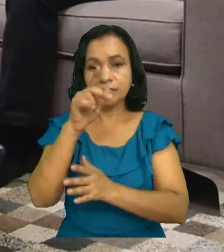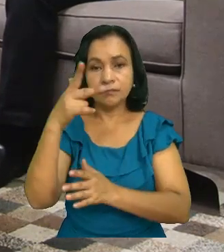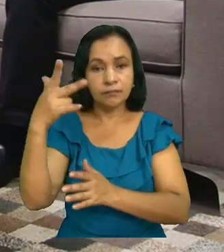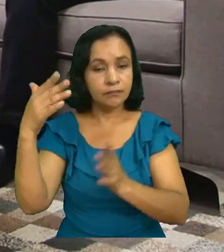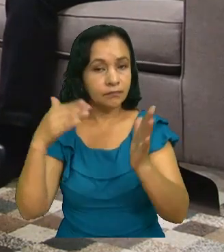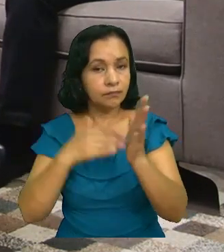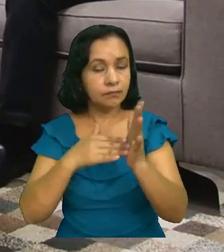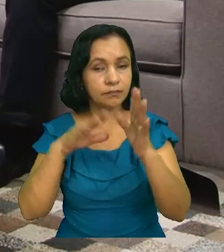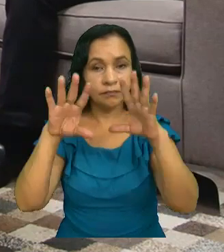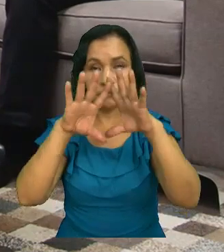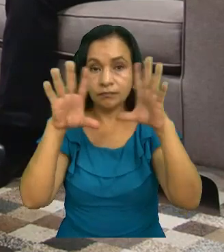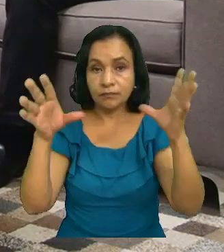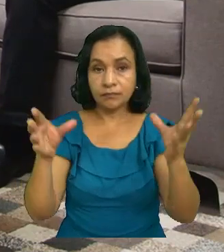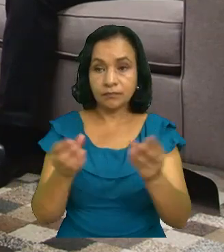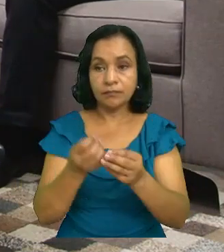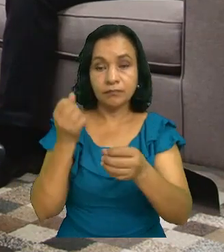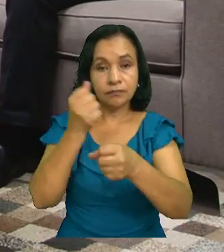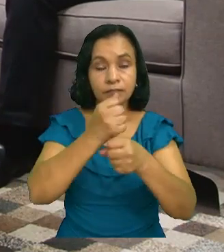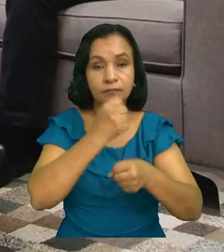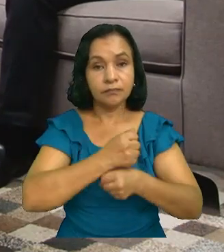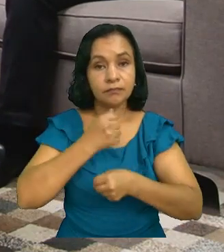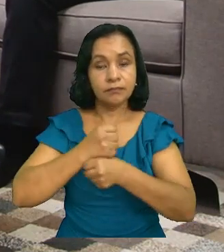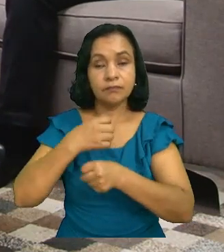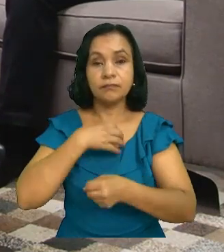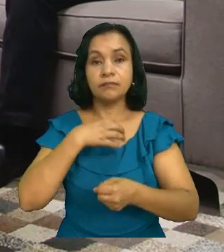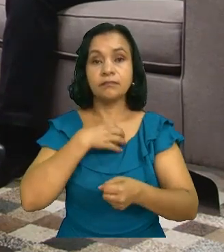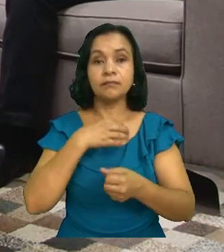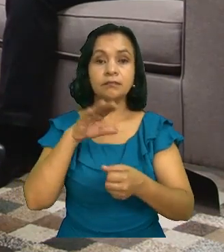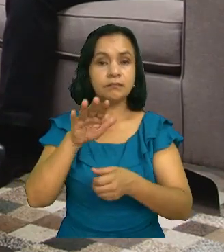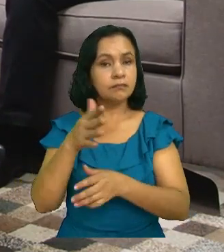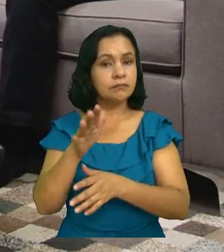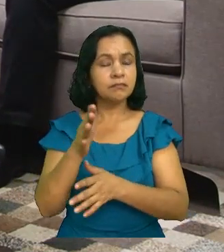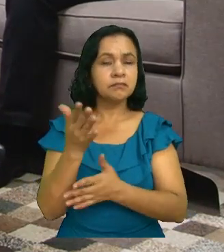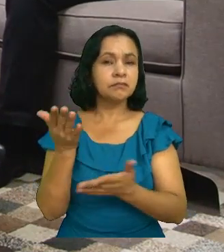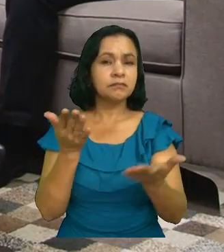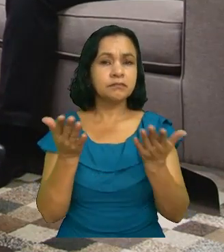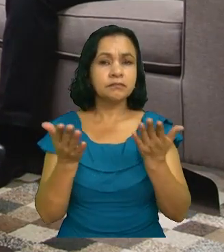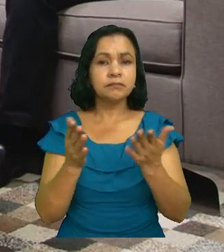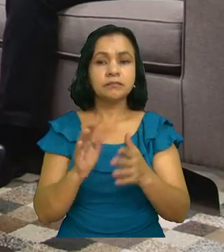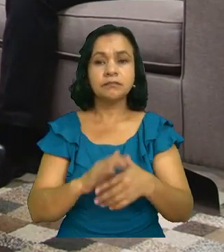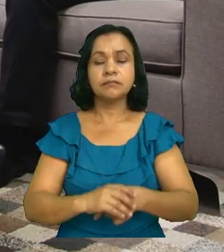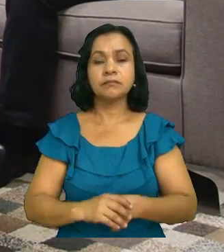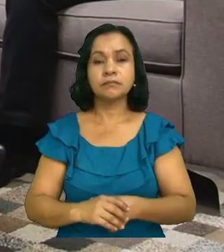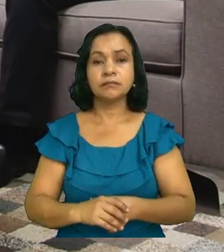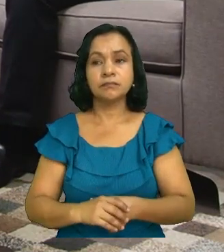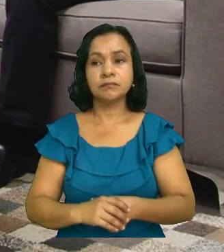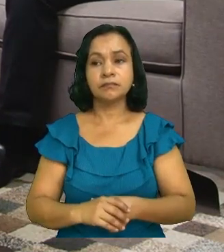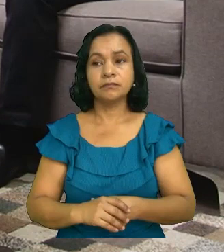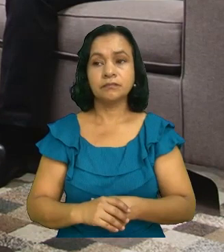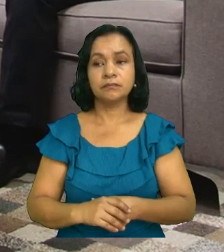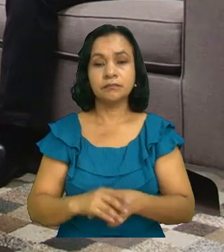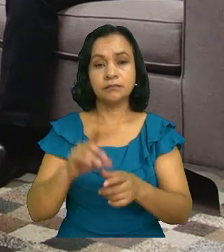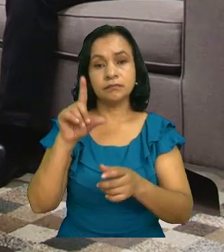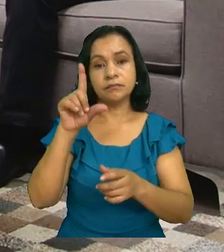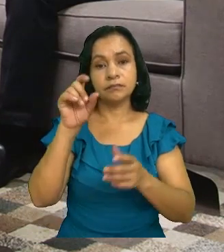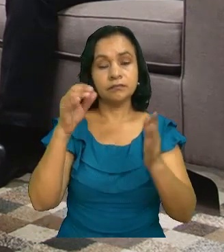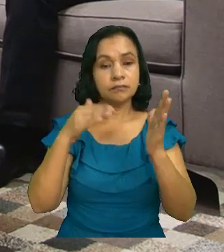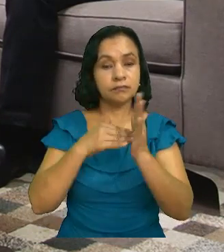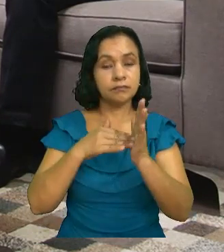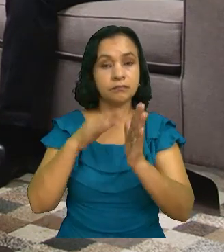o sumados todos empleos totales, más o menos estamos hablando de unos 10.000,